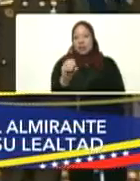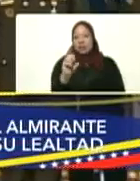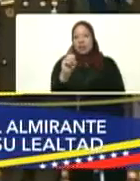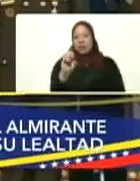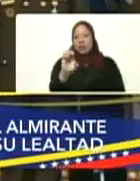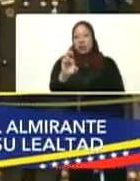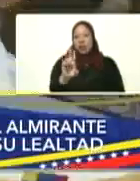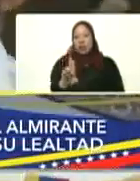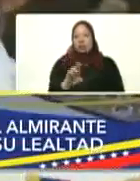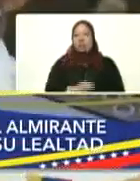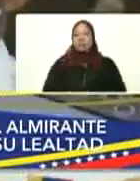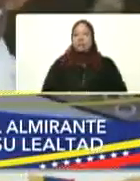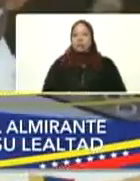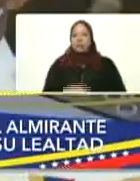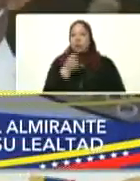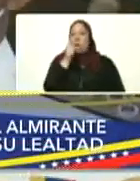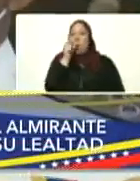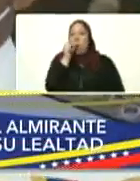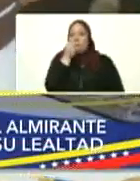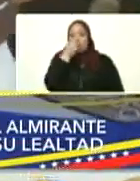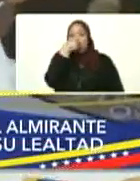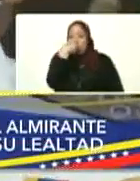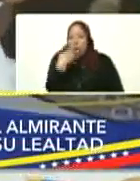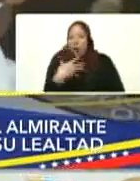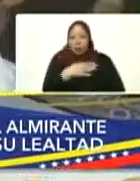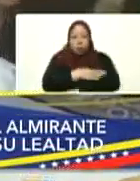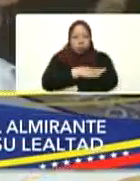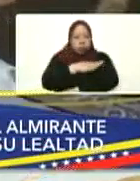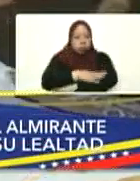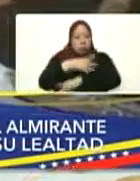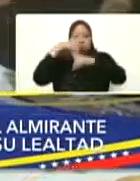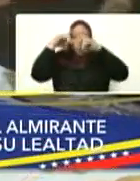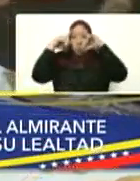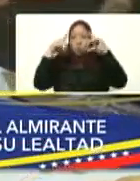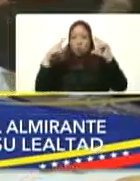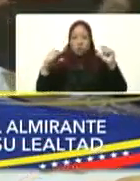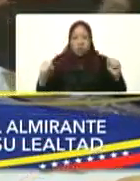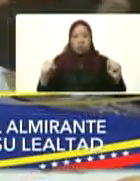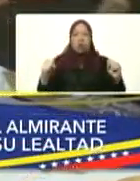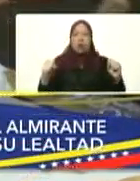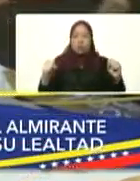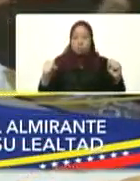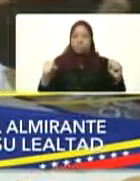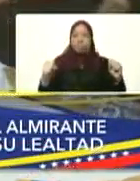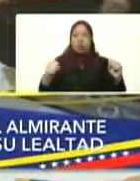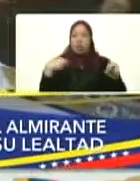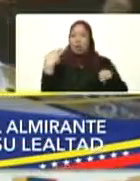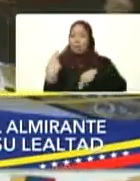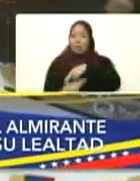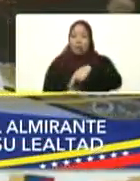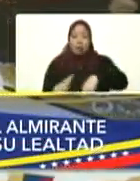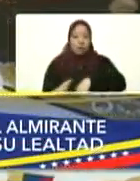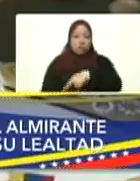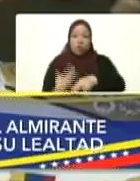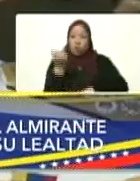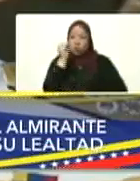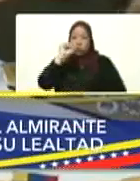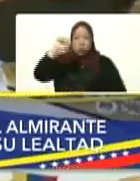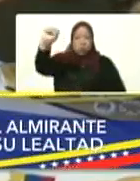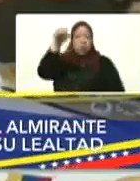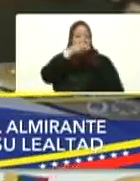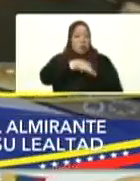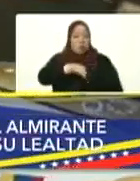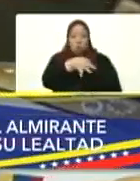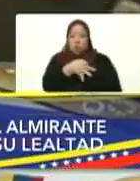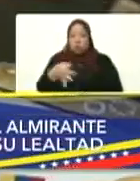hombre, honesto, disciplinado, profesional, patriota y revolucionario. Te agradezco, Velázquez